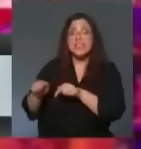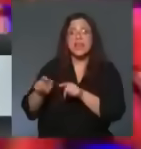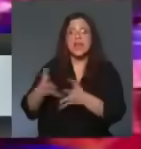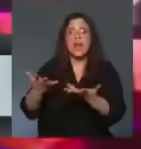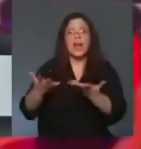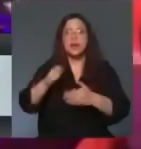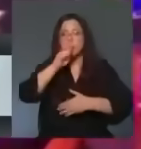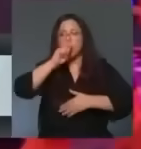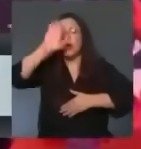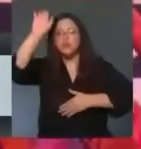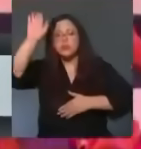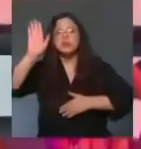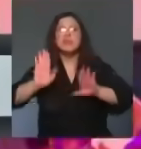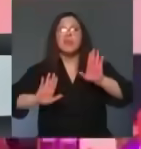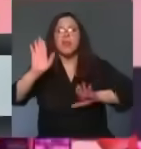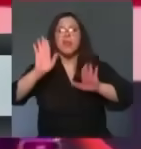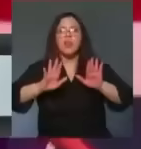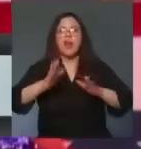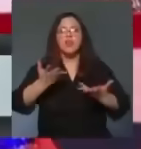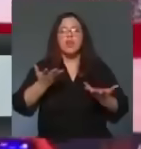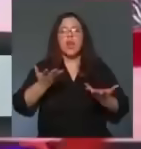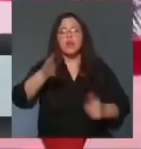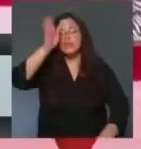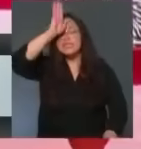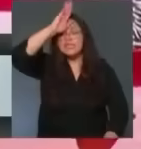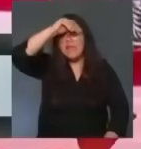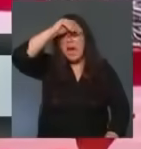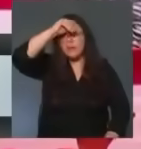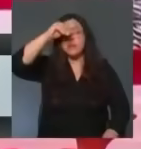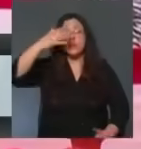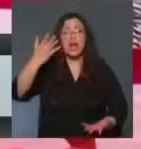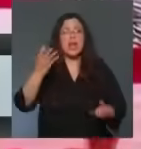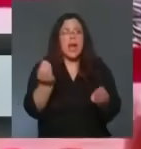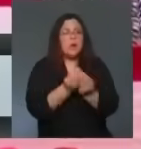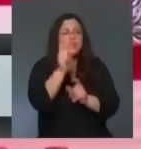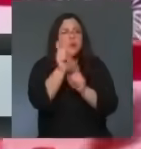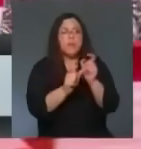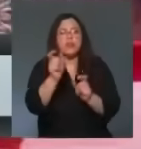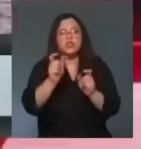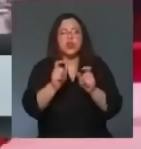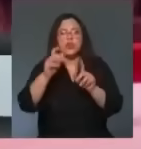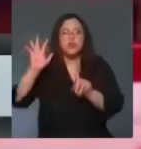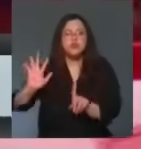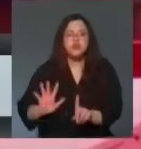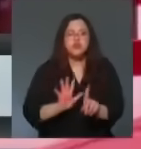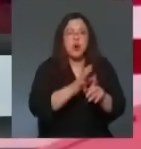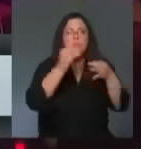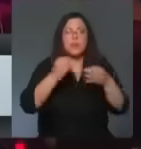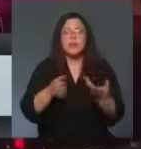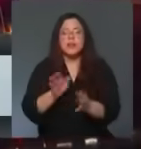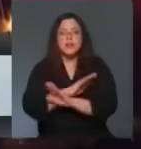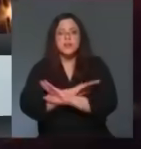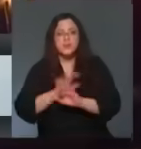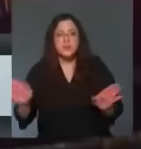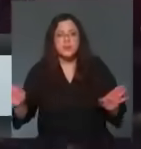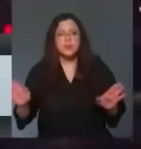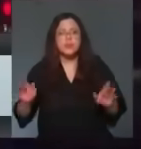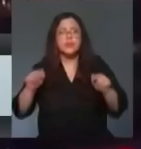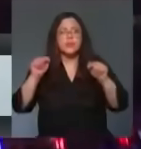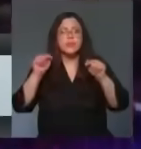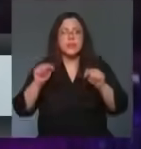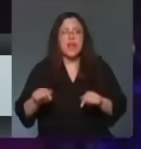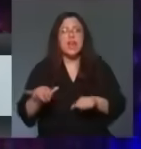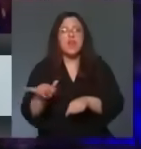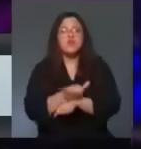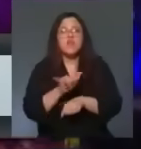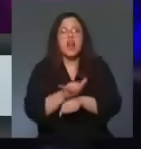el candidato republicano Donald Trump hizo a miles de sus seguidores en el cierre de su campaña en el Madison Square Garden de Nueva York.